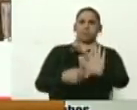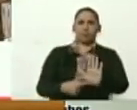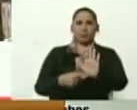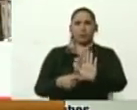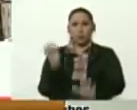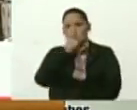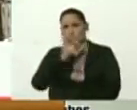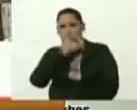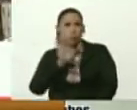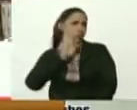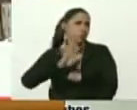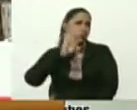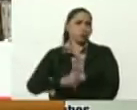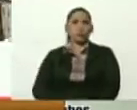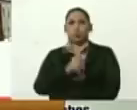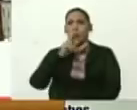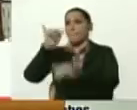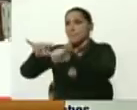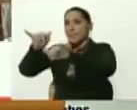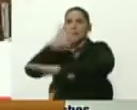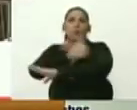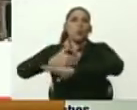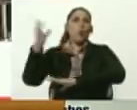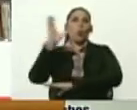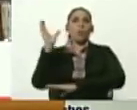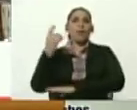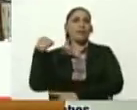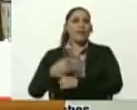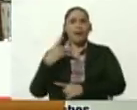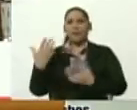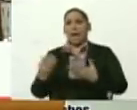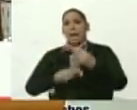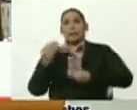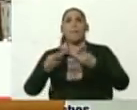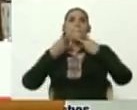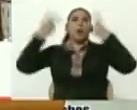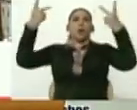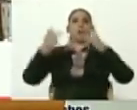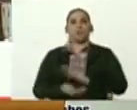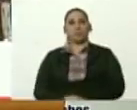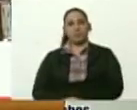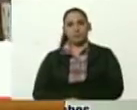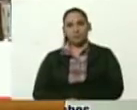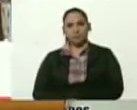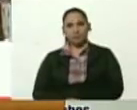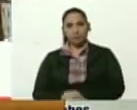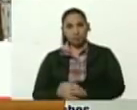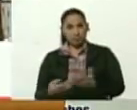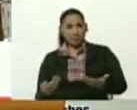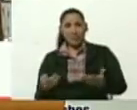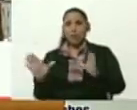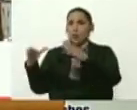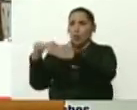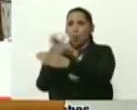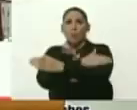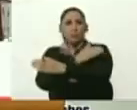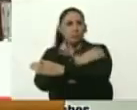tan cochinas, que las propias autoridades colombianas han tenido que hacerlas públicas también. Medios opositores